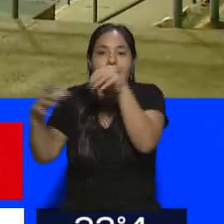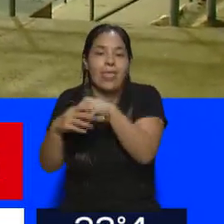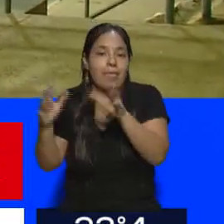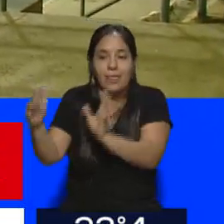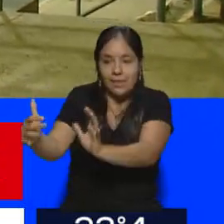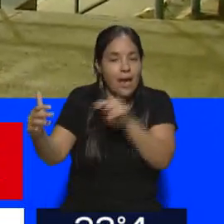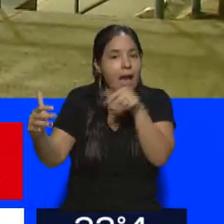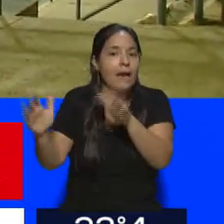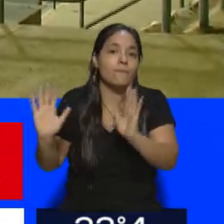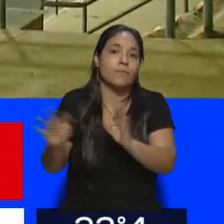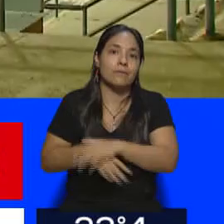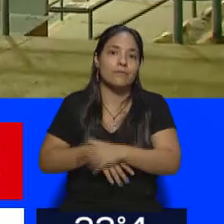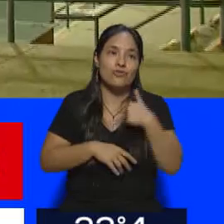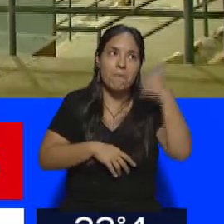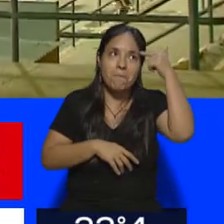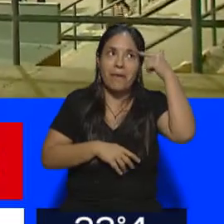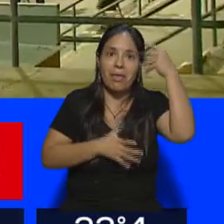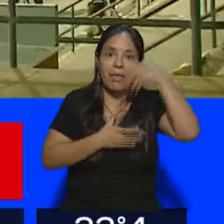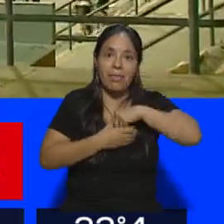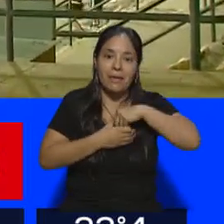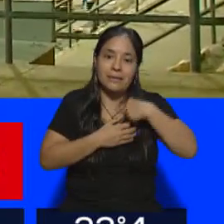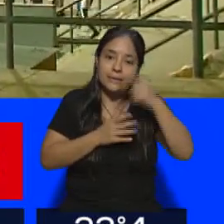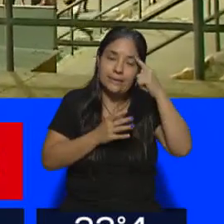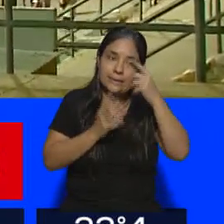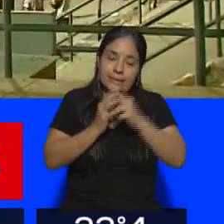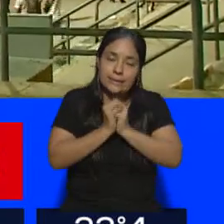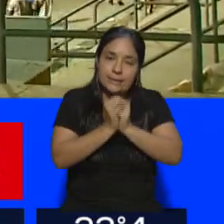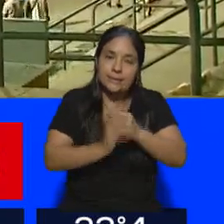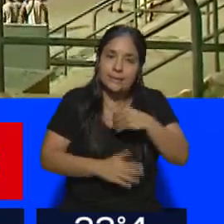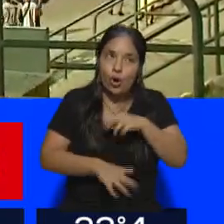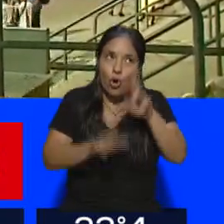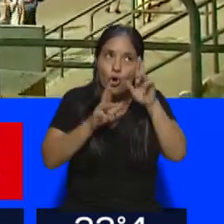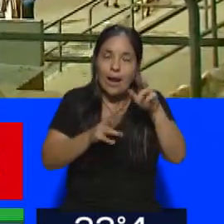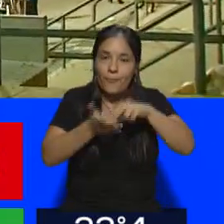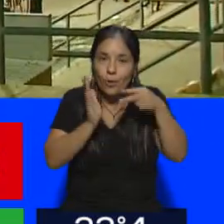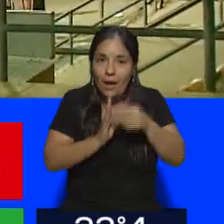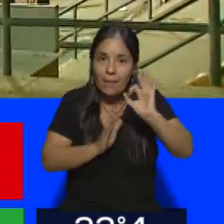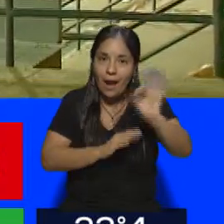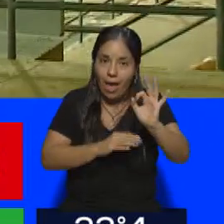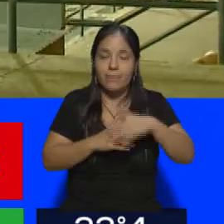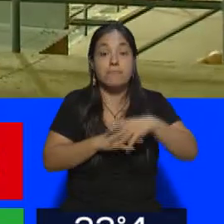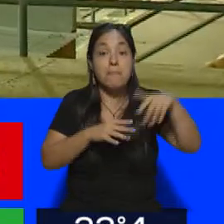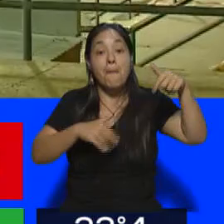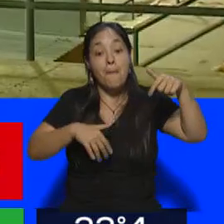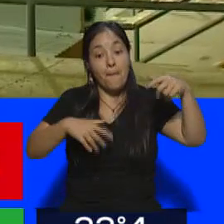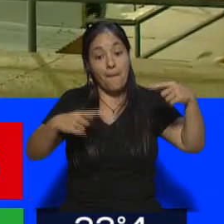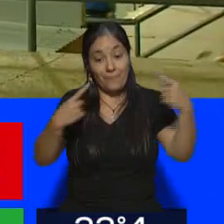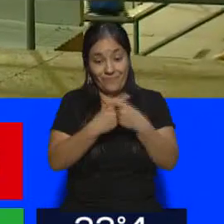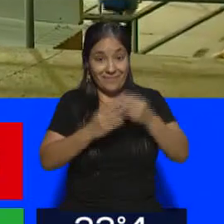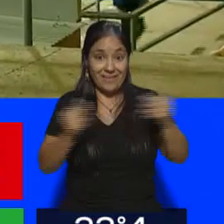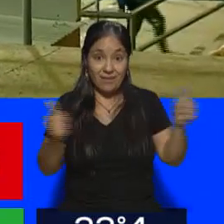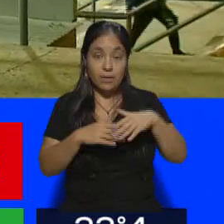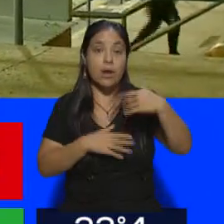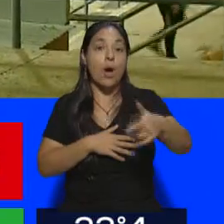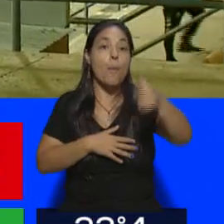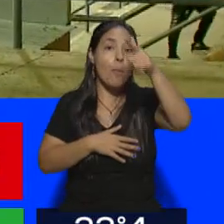que rezar, digo yo, depositando la fe en que todo tiene que salir bien y que cuando termine el partido, la policía de